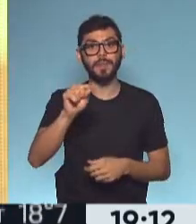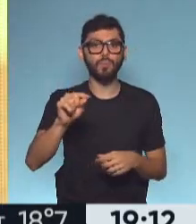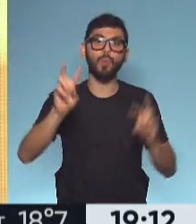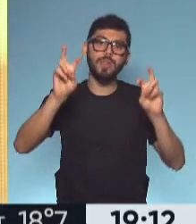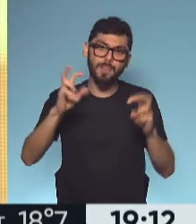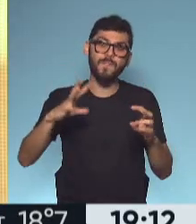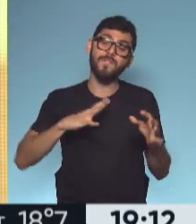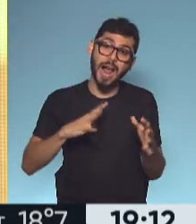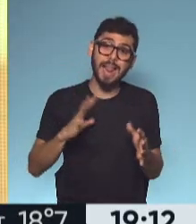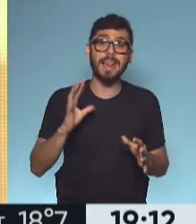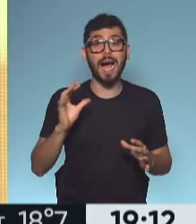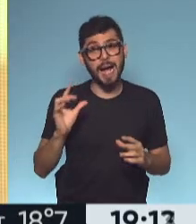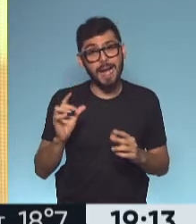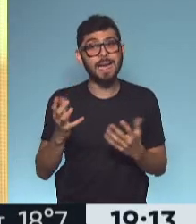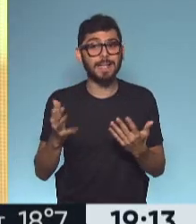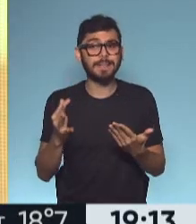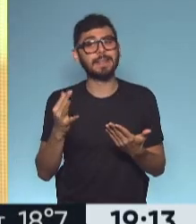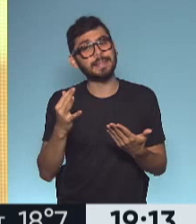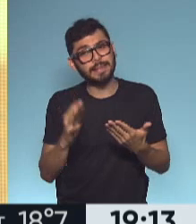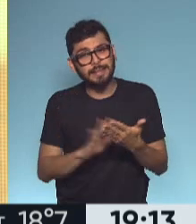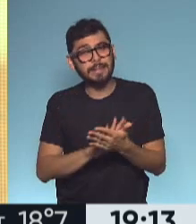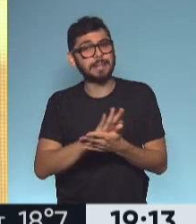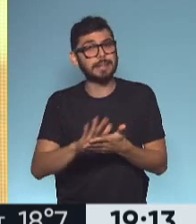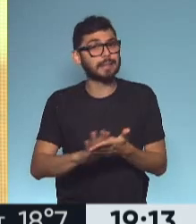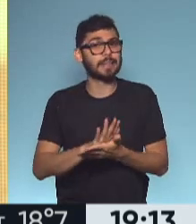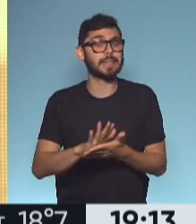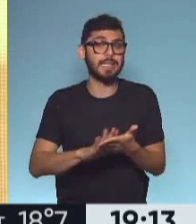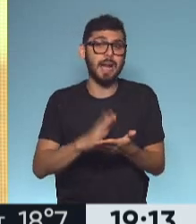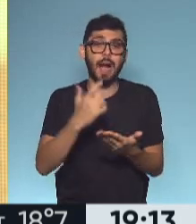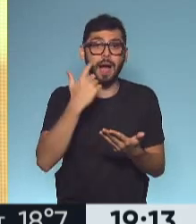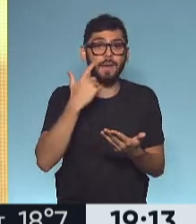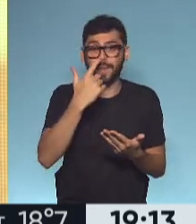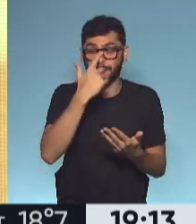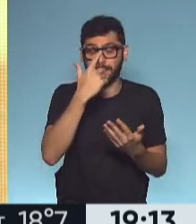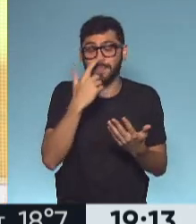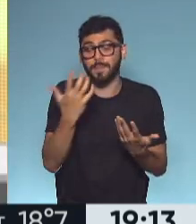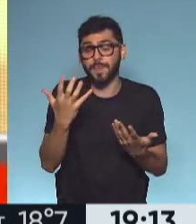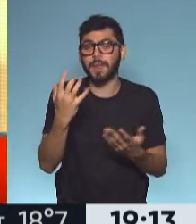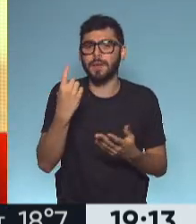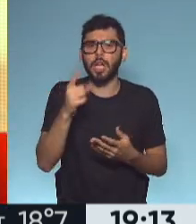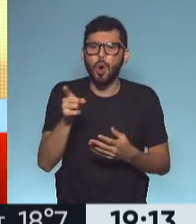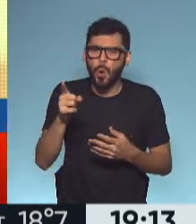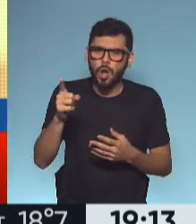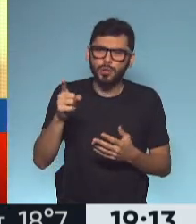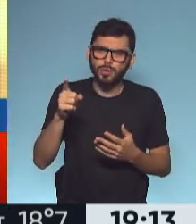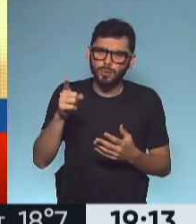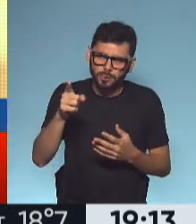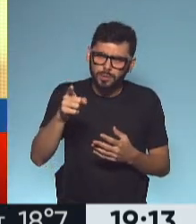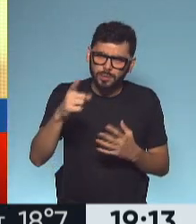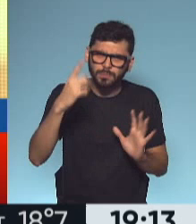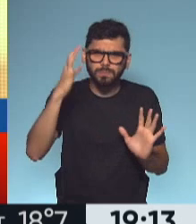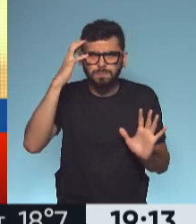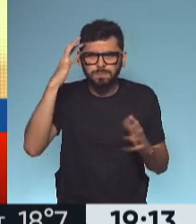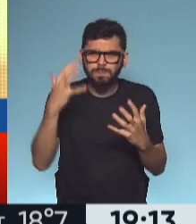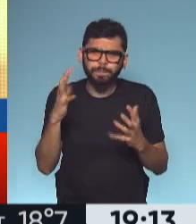¿no? A ver qué es lo conveniente de acuerdo al caso. Vos tenés una idea, algo así como